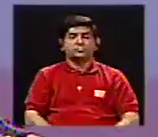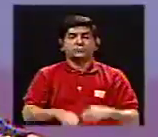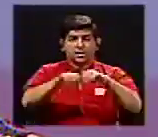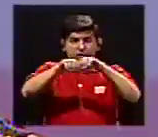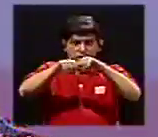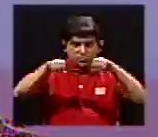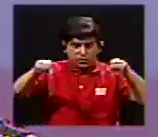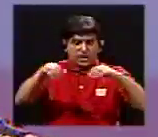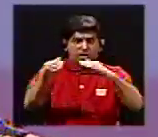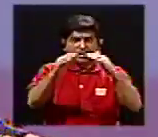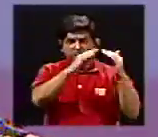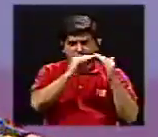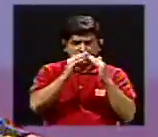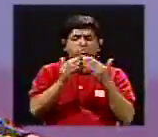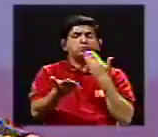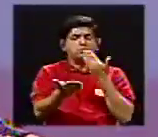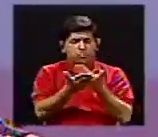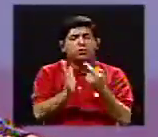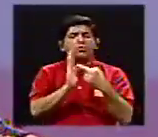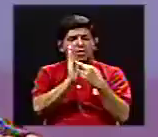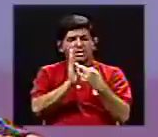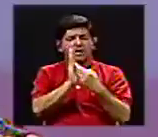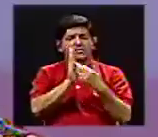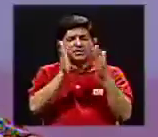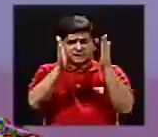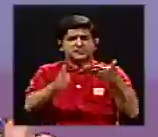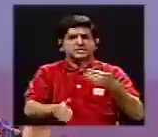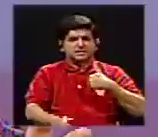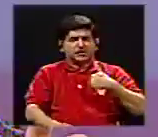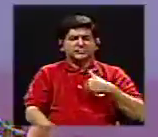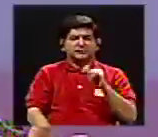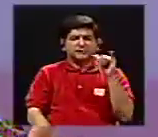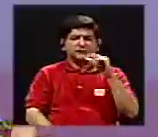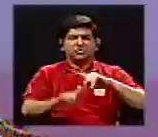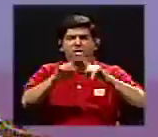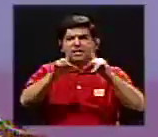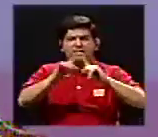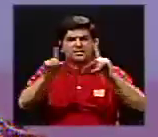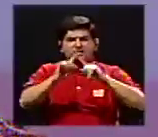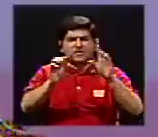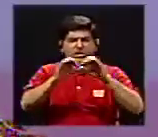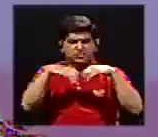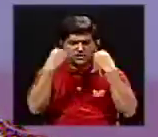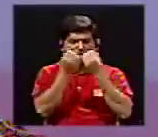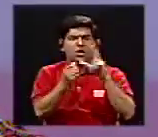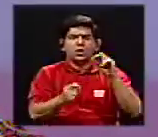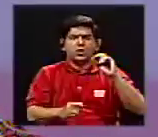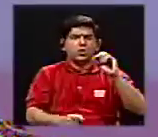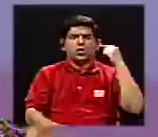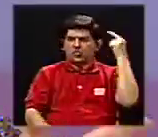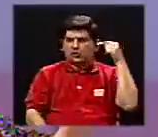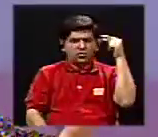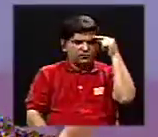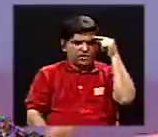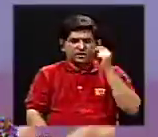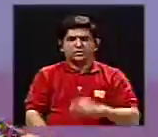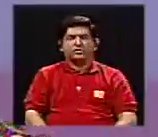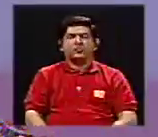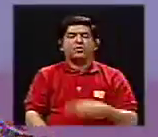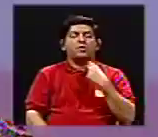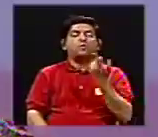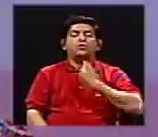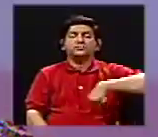acueductos comunales. Hay una buena representación de acueductos comunales. Están varias organizaciones no gubernamentales,